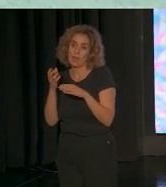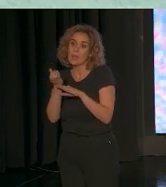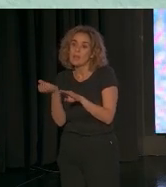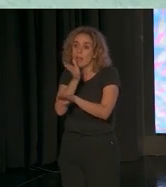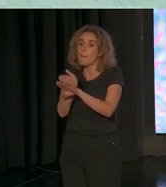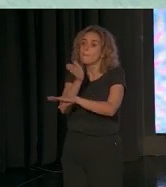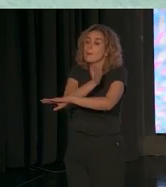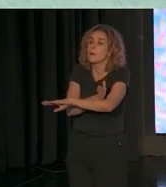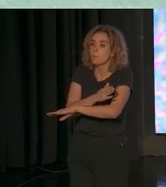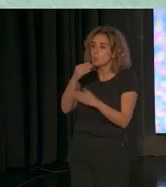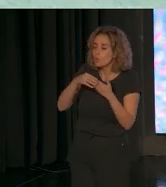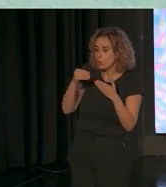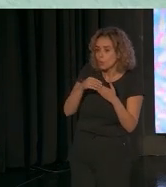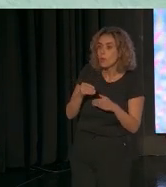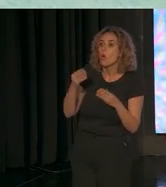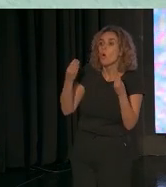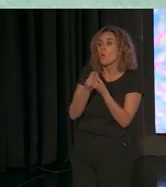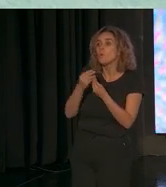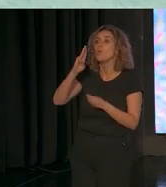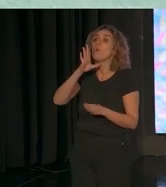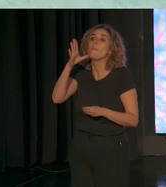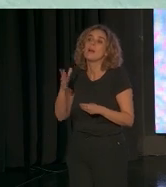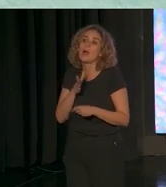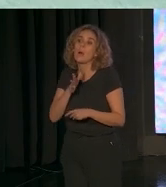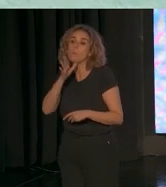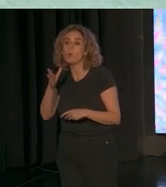ver con el junto, para, por, desde